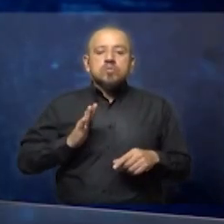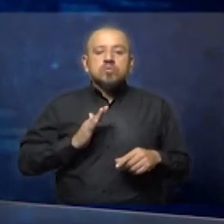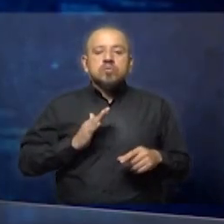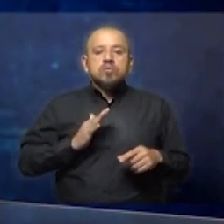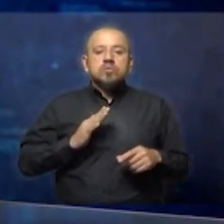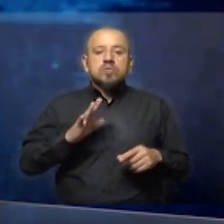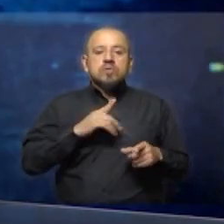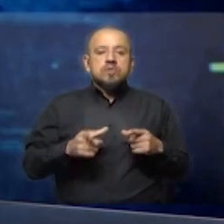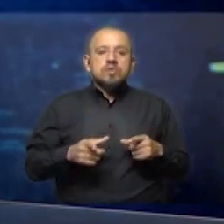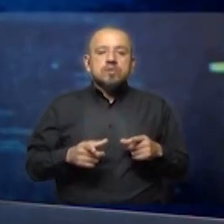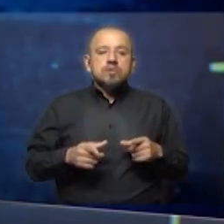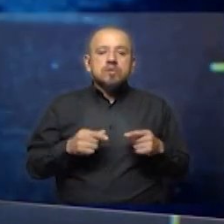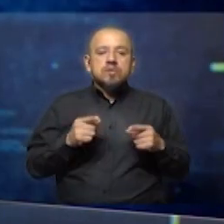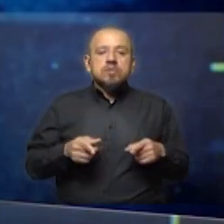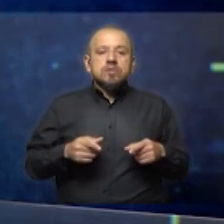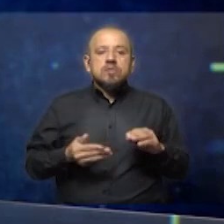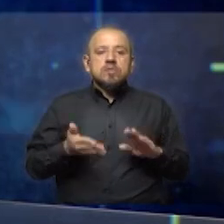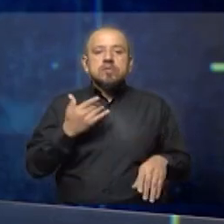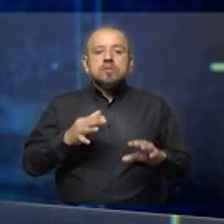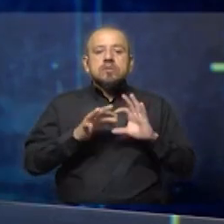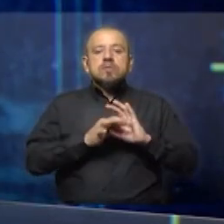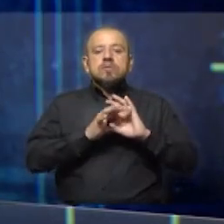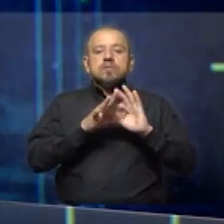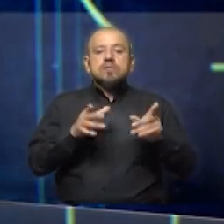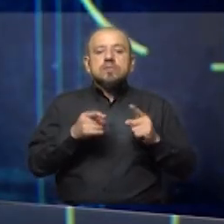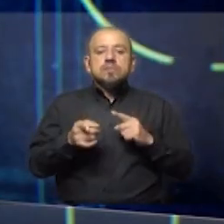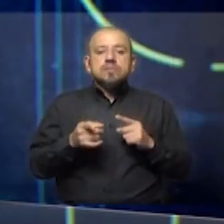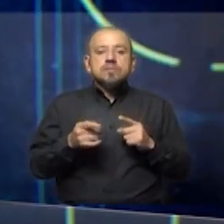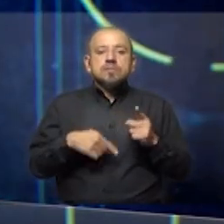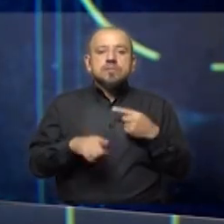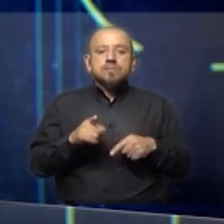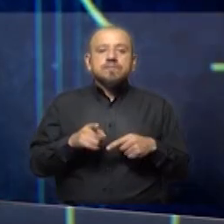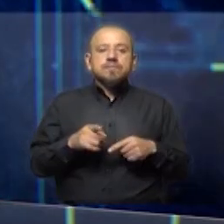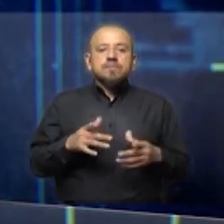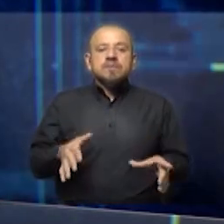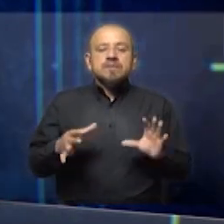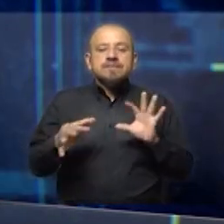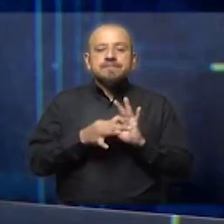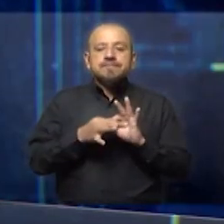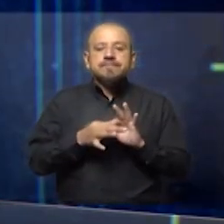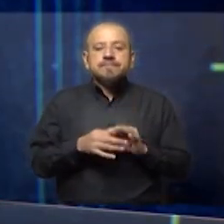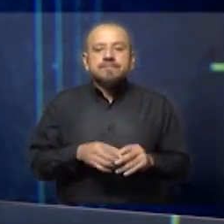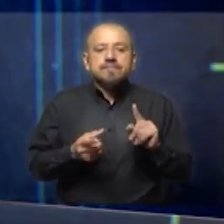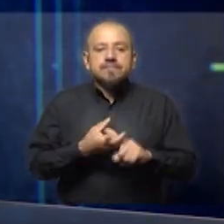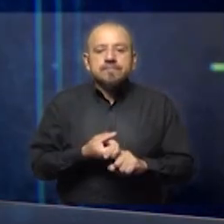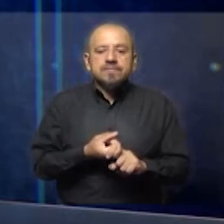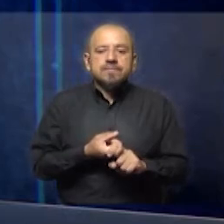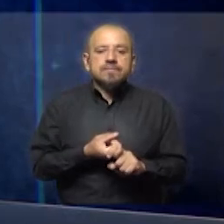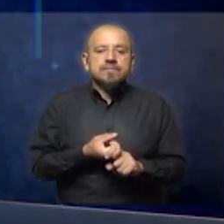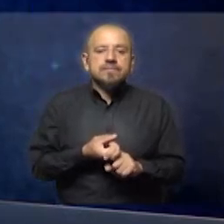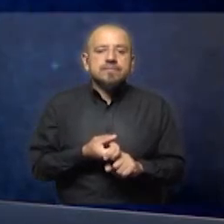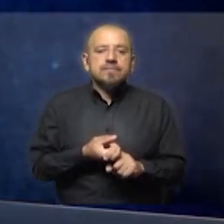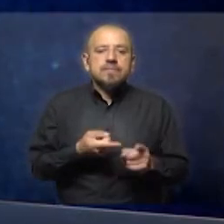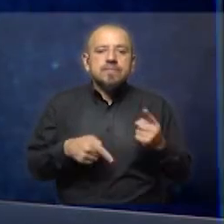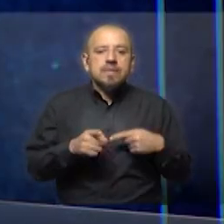parecería razonable dar a esta más libertad porque puede tener más razones para romper el vínculo que el esposo que tiene el poder de